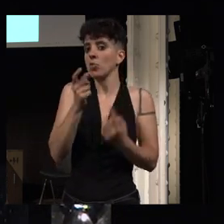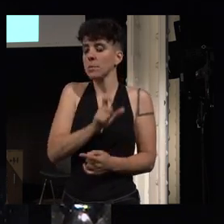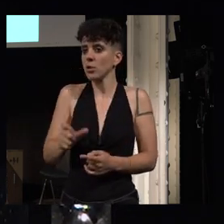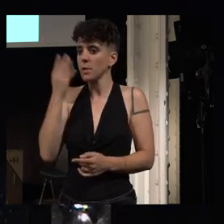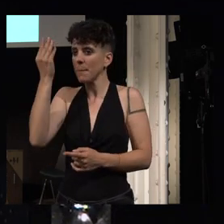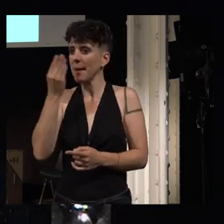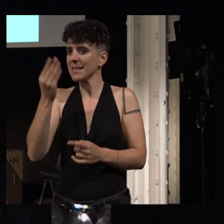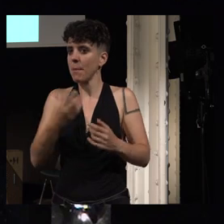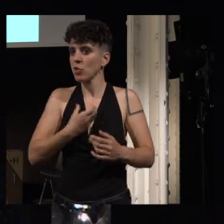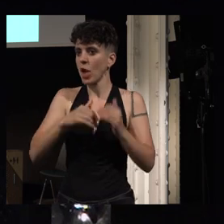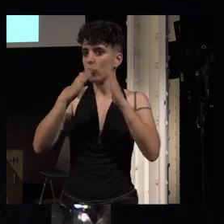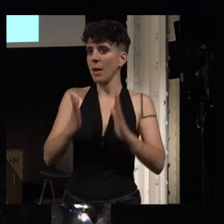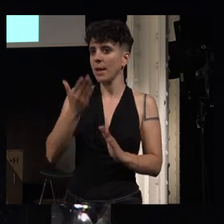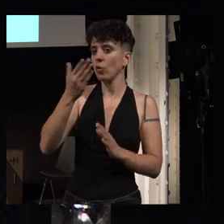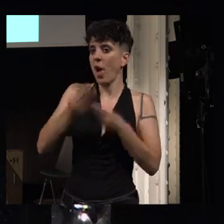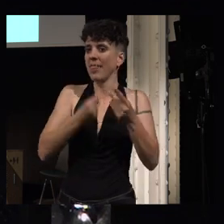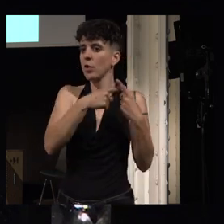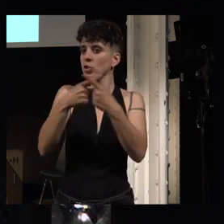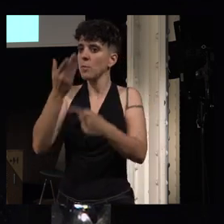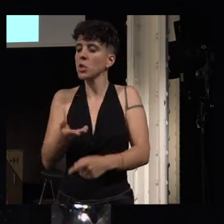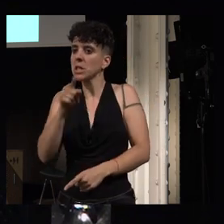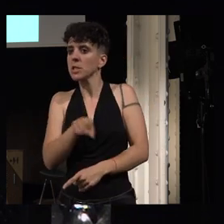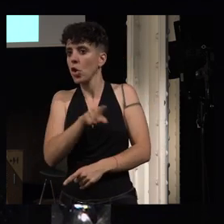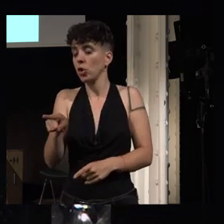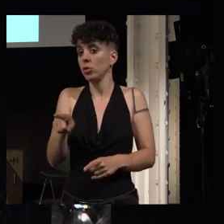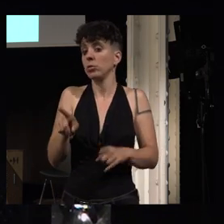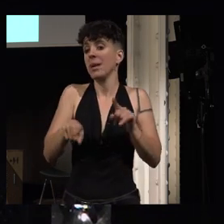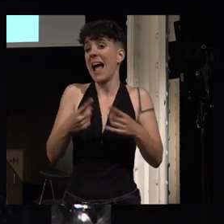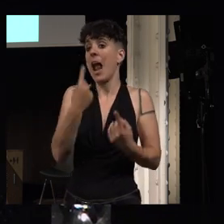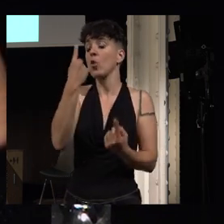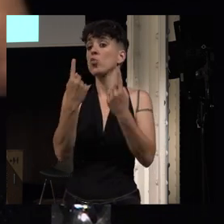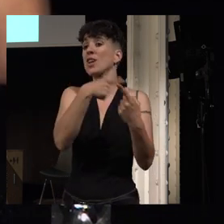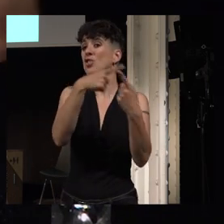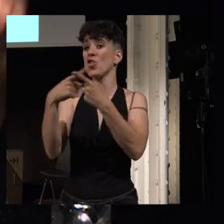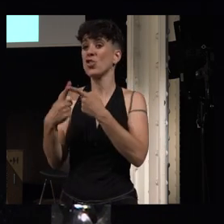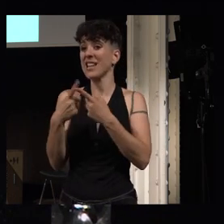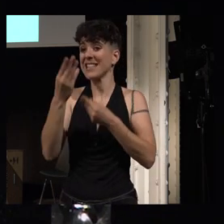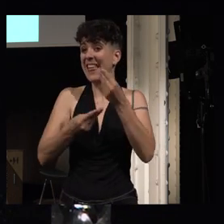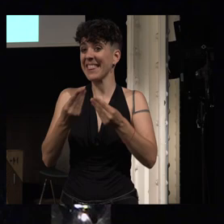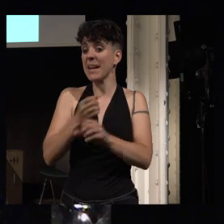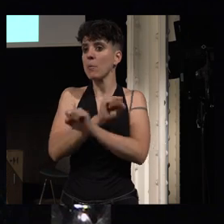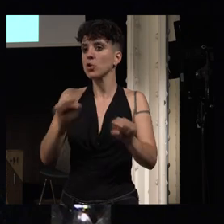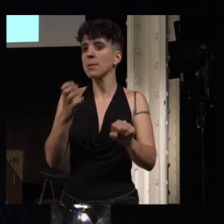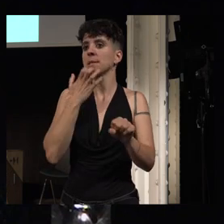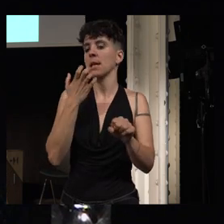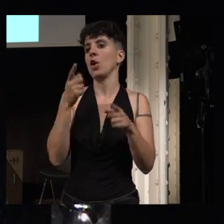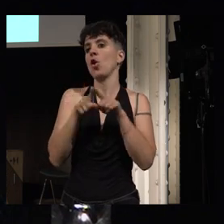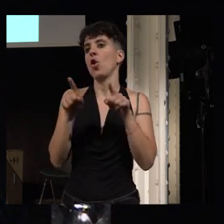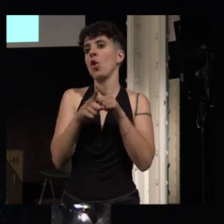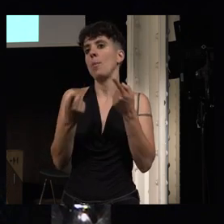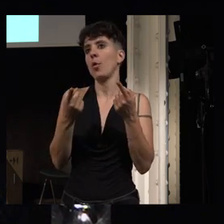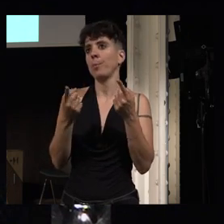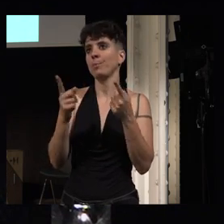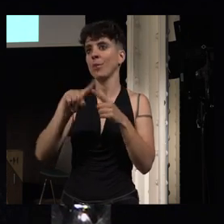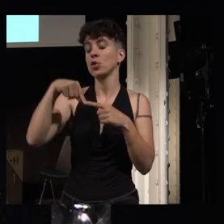hacer cosas desde un ayuntamiento, hay cosas que son imposibles de hacer si no tiene un precio político no hacerlas. Y creo que en Barcelona hay cosas que salen